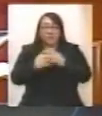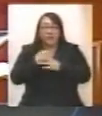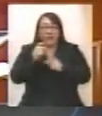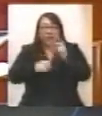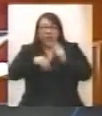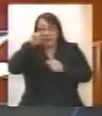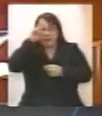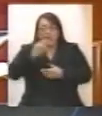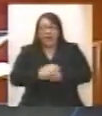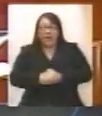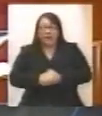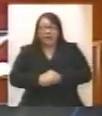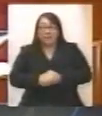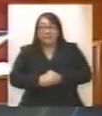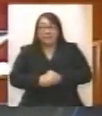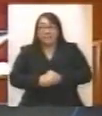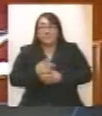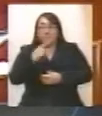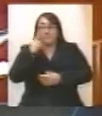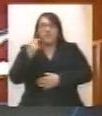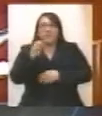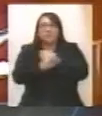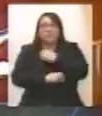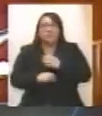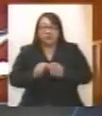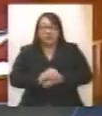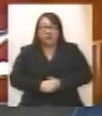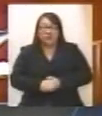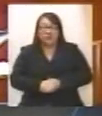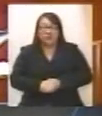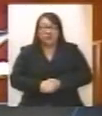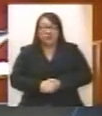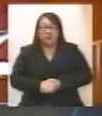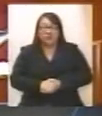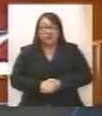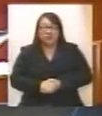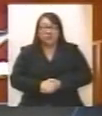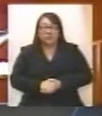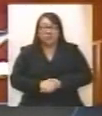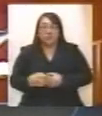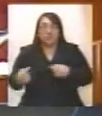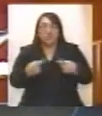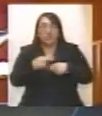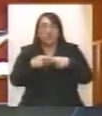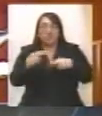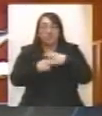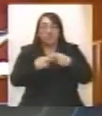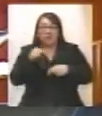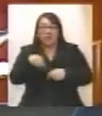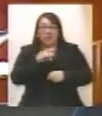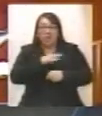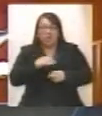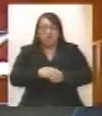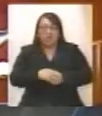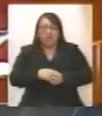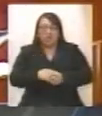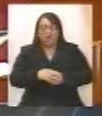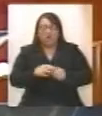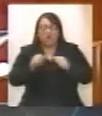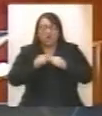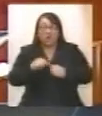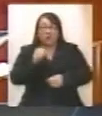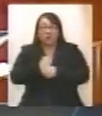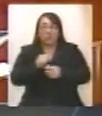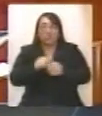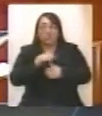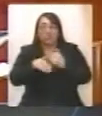peruanos y peruanas y ser un país competitivo a nivel mundial. Este gobierno sigue apostando por